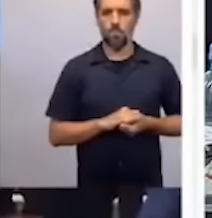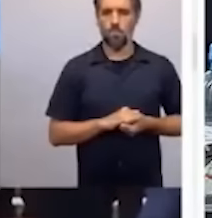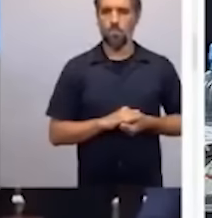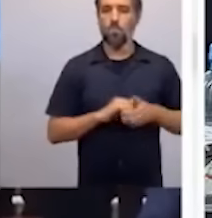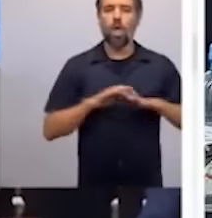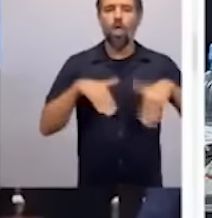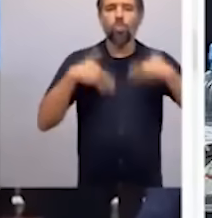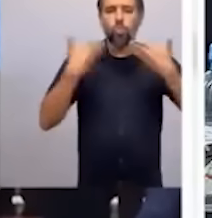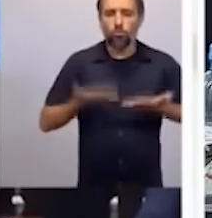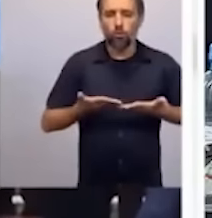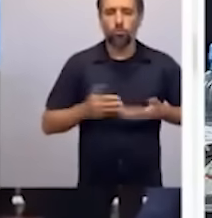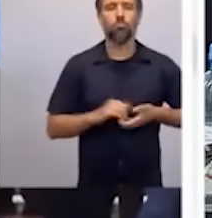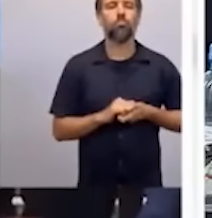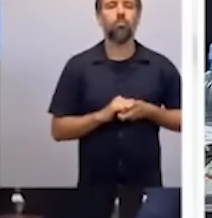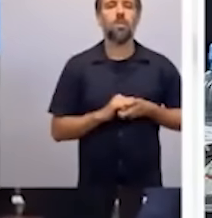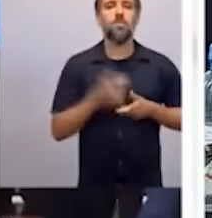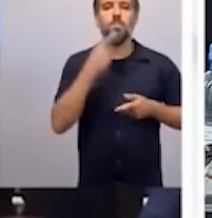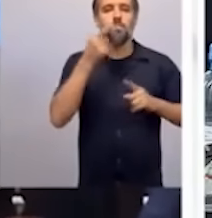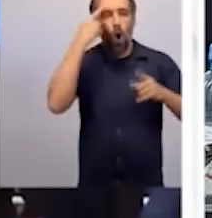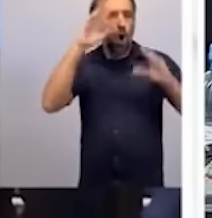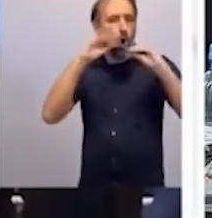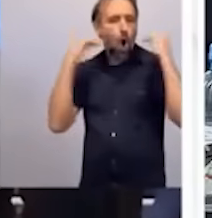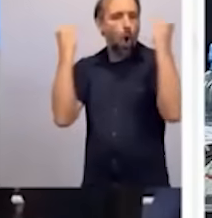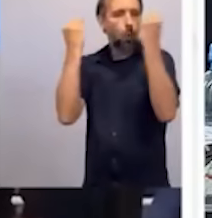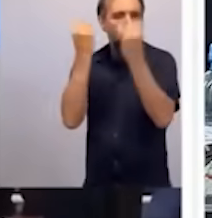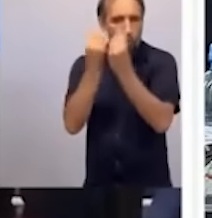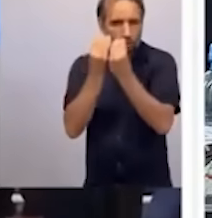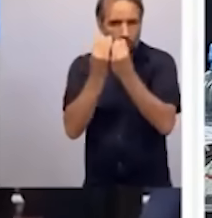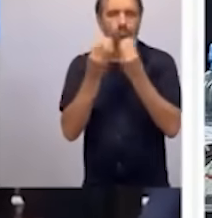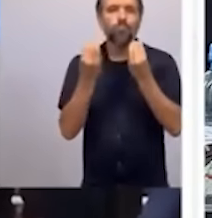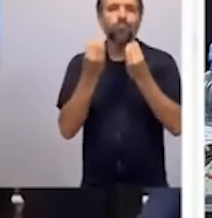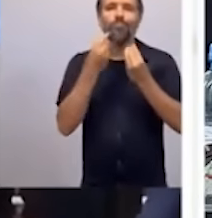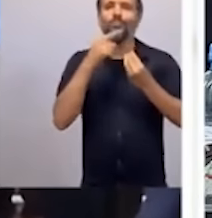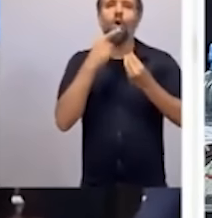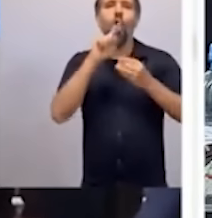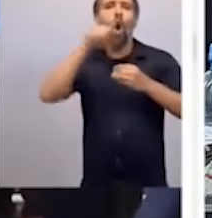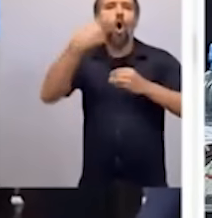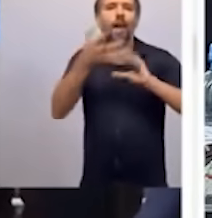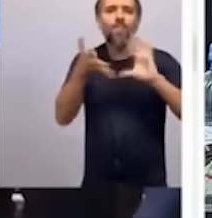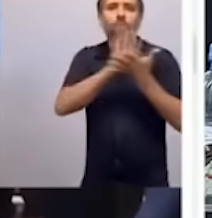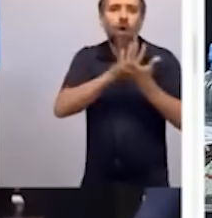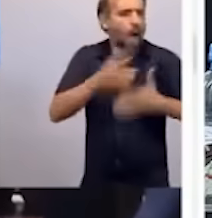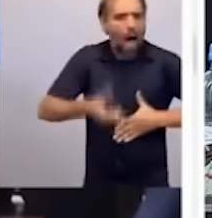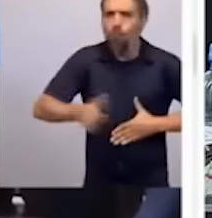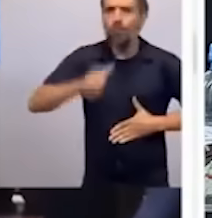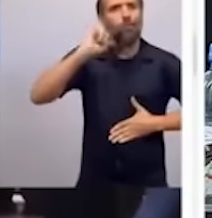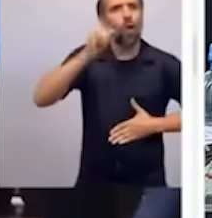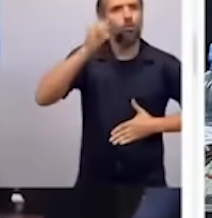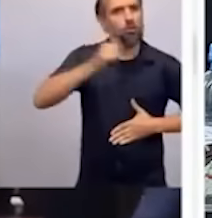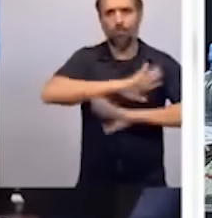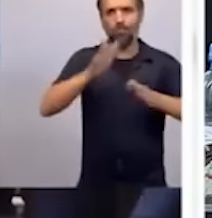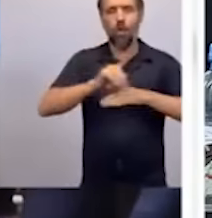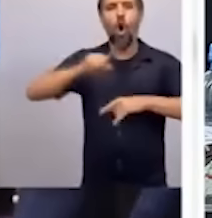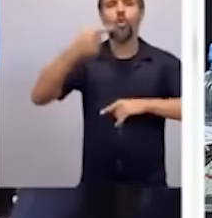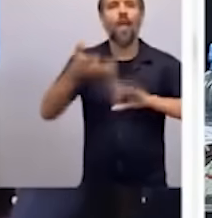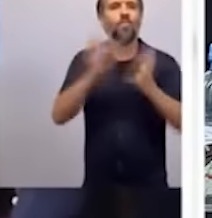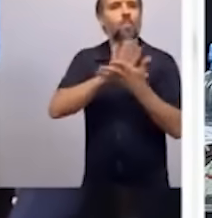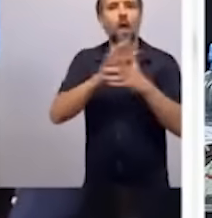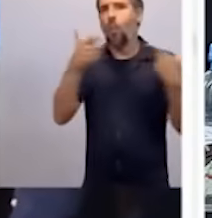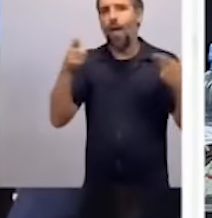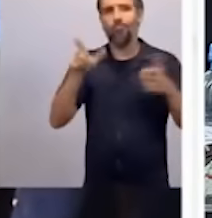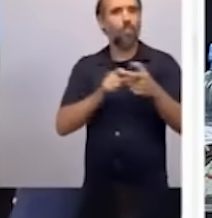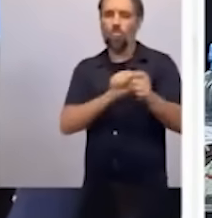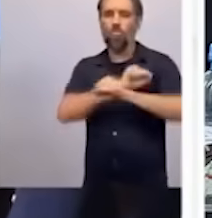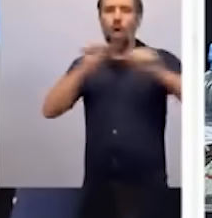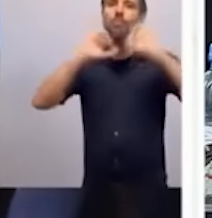cultural y este y la batalla se da acá se da en las redes se da con Los pequeños medios yo creo que no es casual que hayan eliminado la Pauta porque